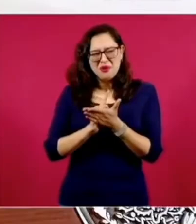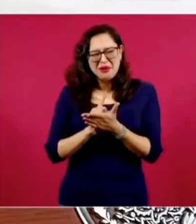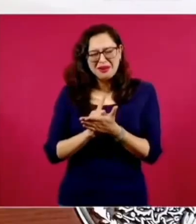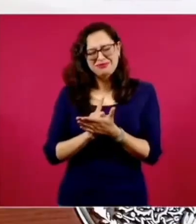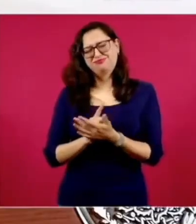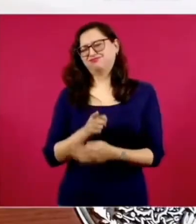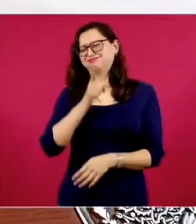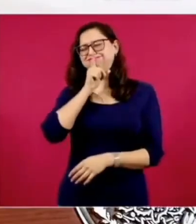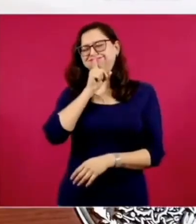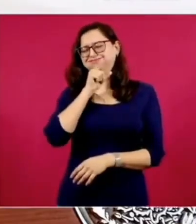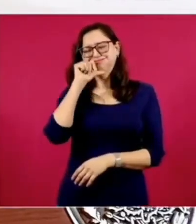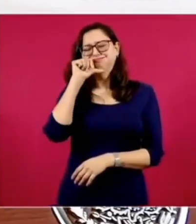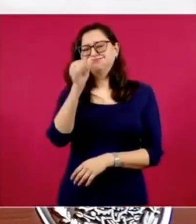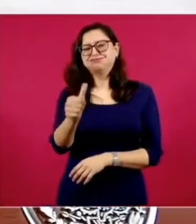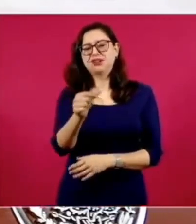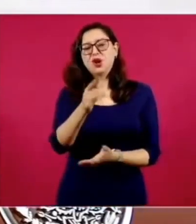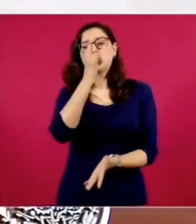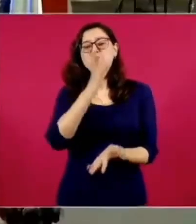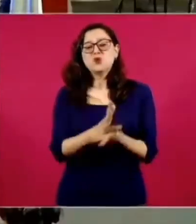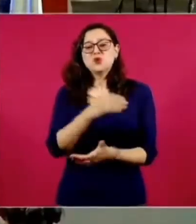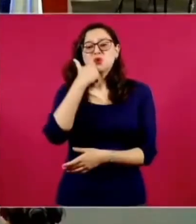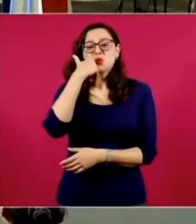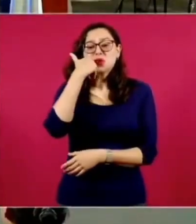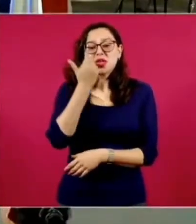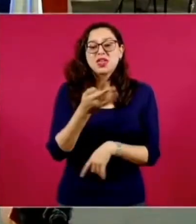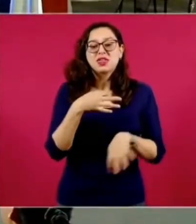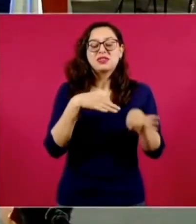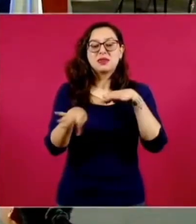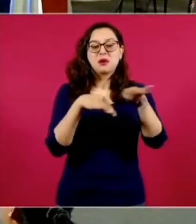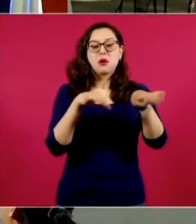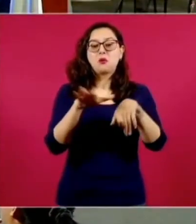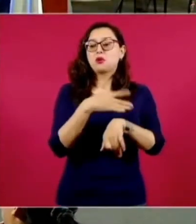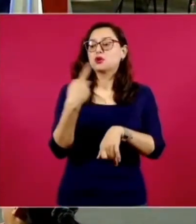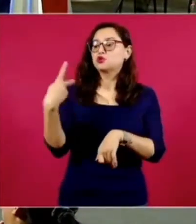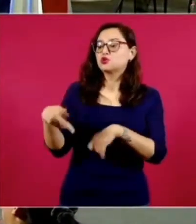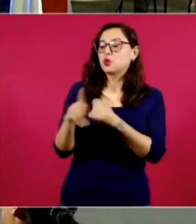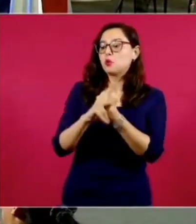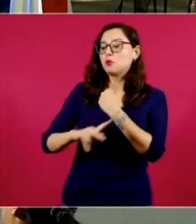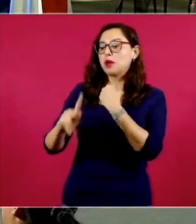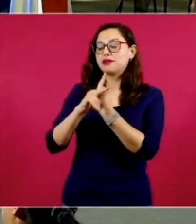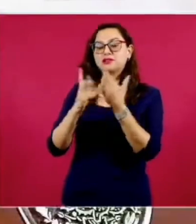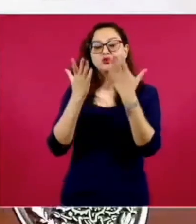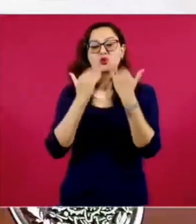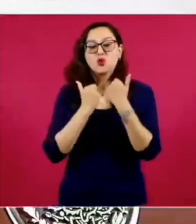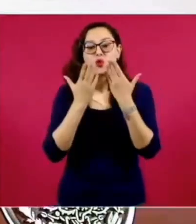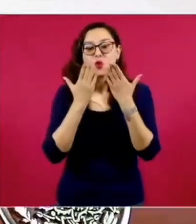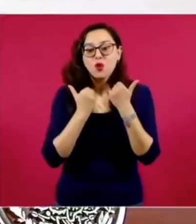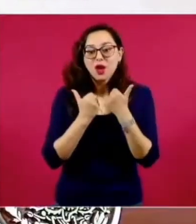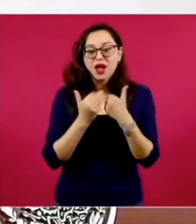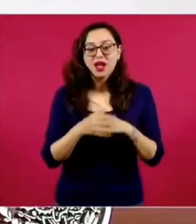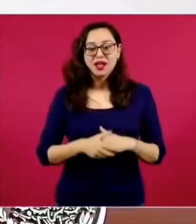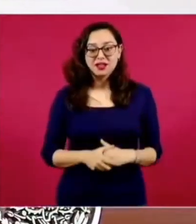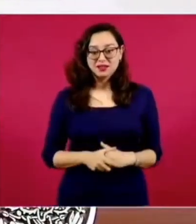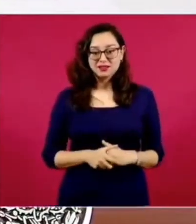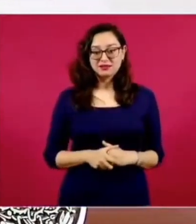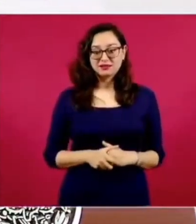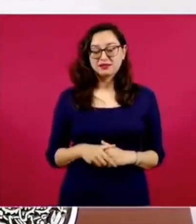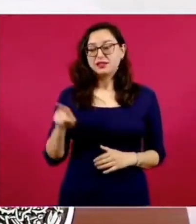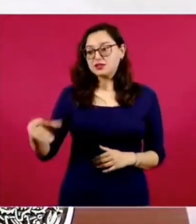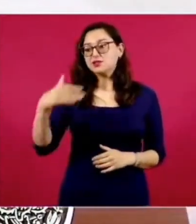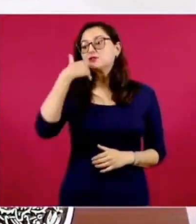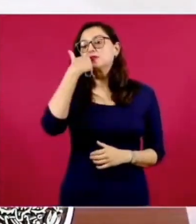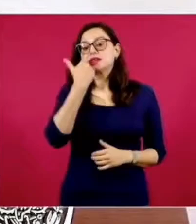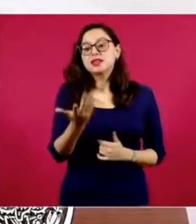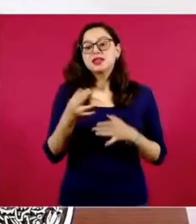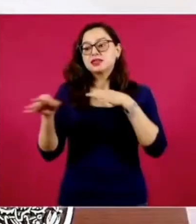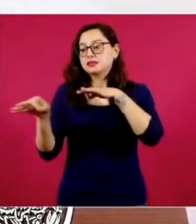la vida, van a buscar trabajo, que no hay a veces en sus lugares de